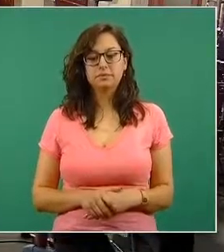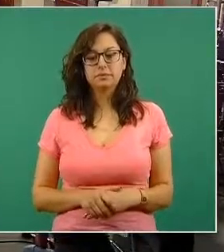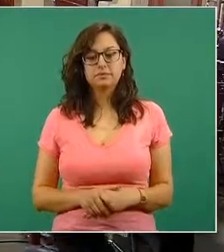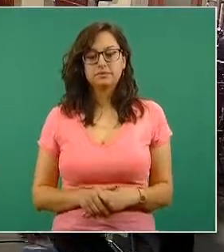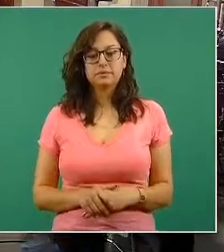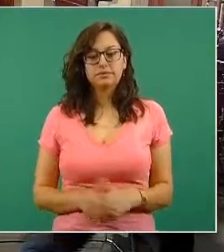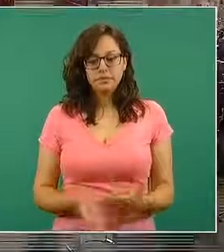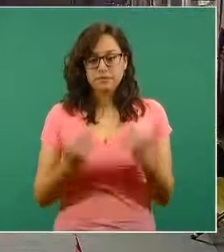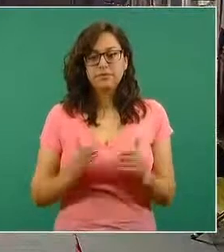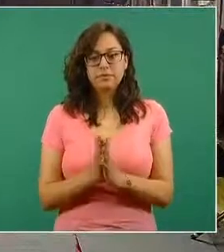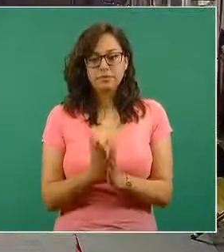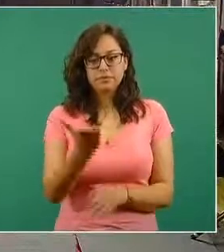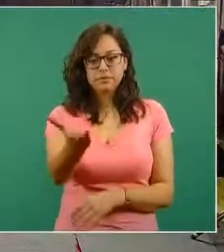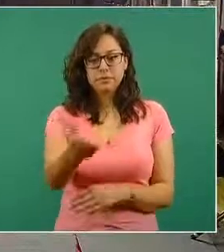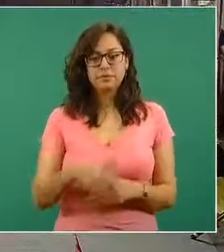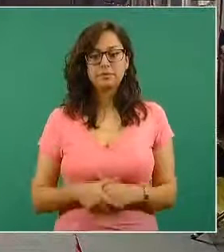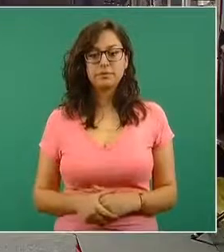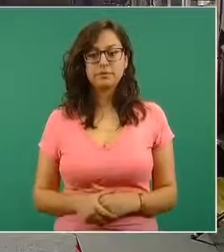Adelante, por favor.